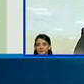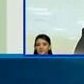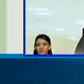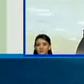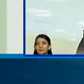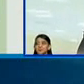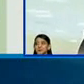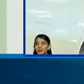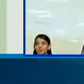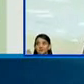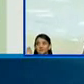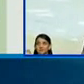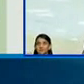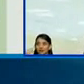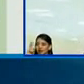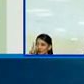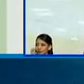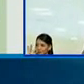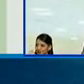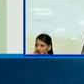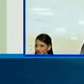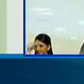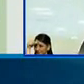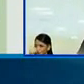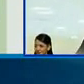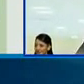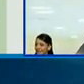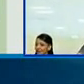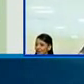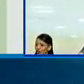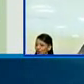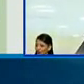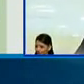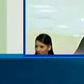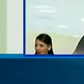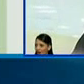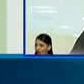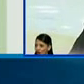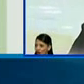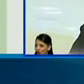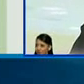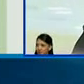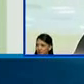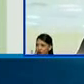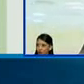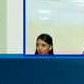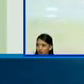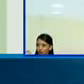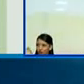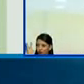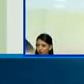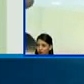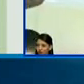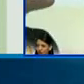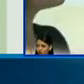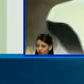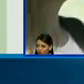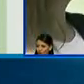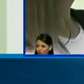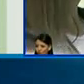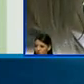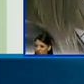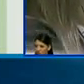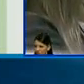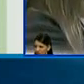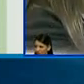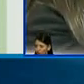el sismo que se sintió en Quito en agosto de 2014, hace dos años, casi exactamente dos años.